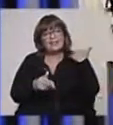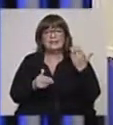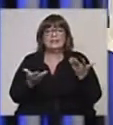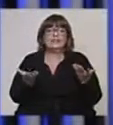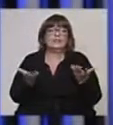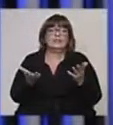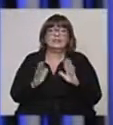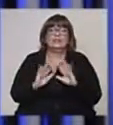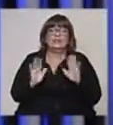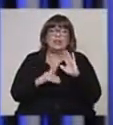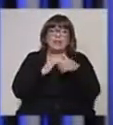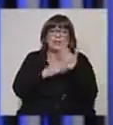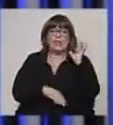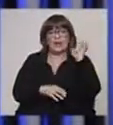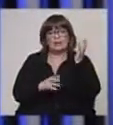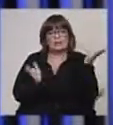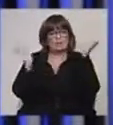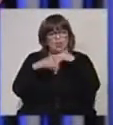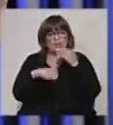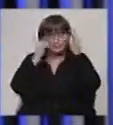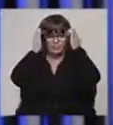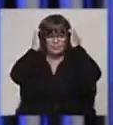hasta que no deje de madrugar en la radio, no puedo.